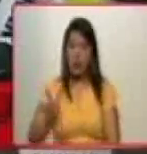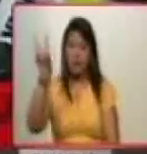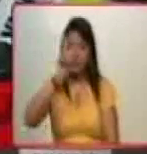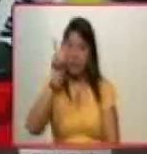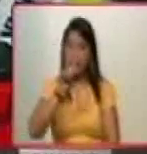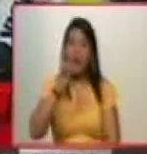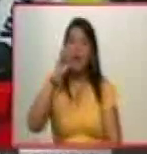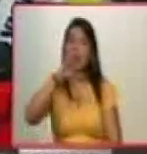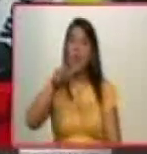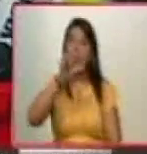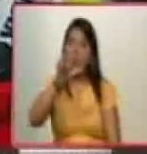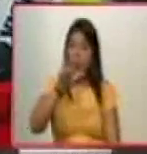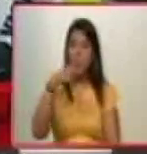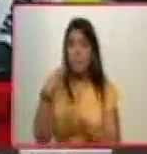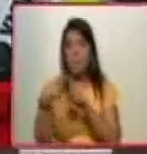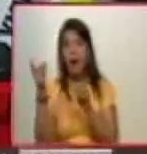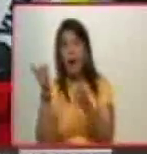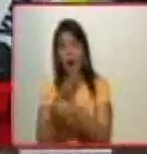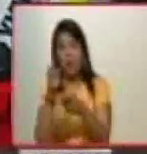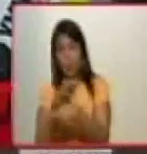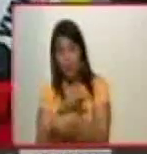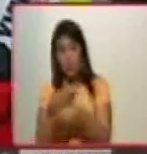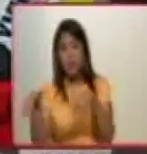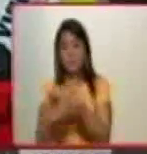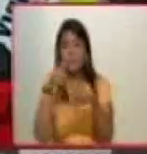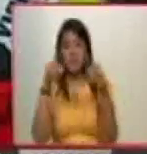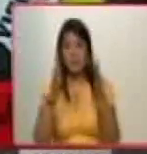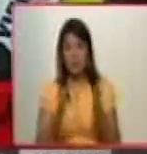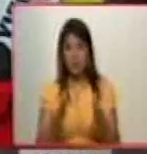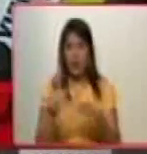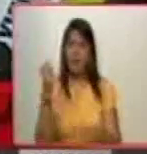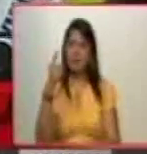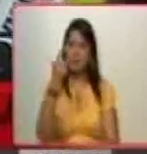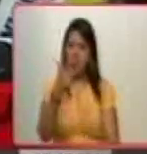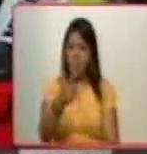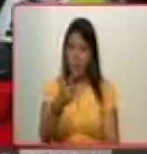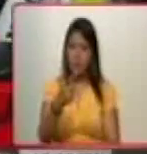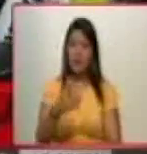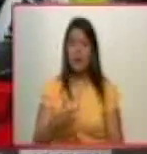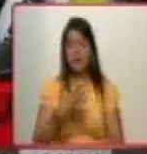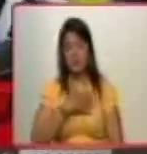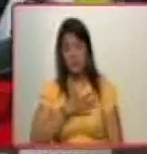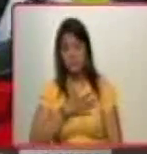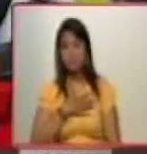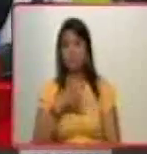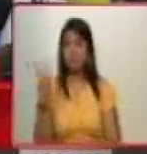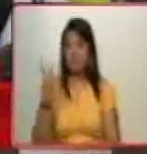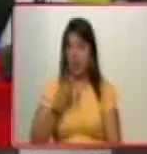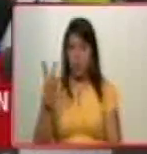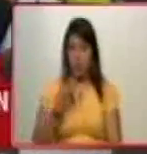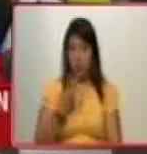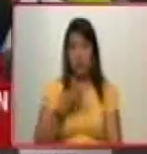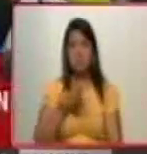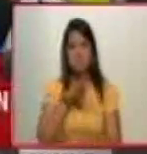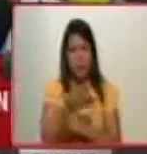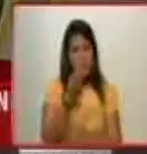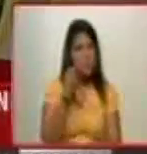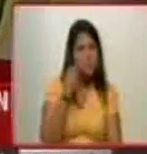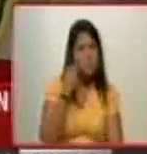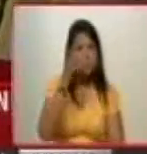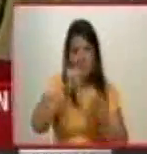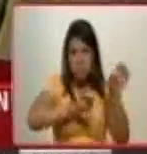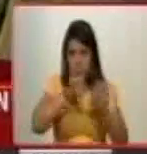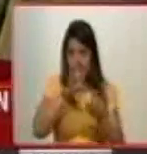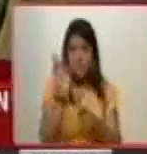el mes de julio y el mes de agosto, tanto el ministro de Transporte Terrestre como mi persona estaremos haciendo inspecciones para